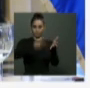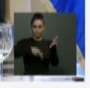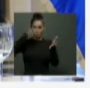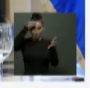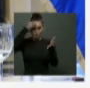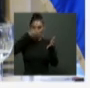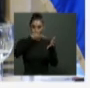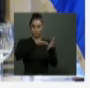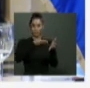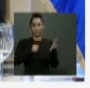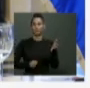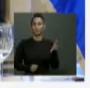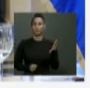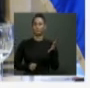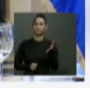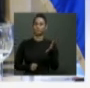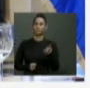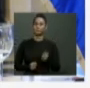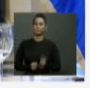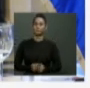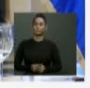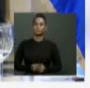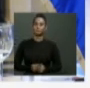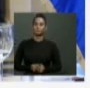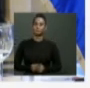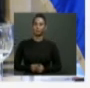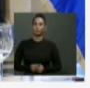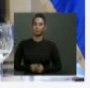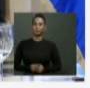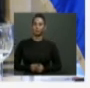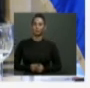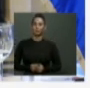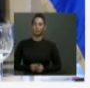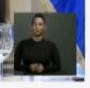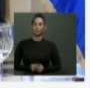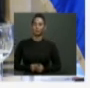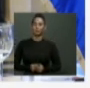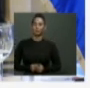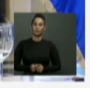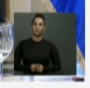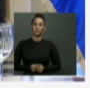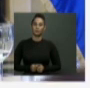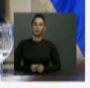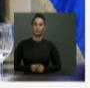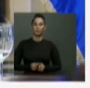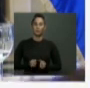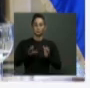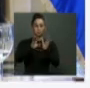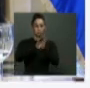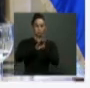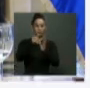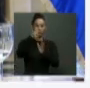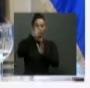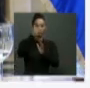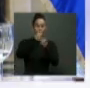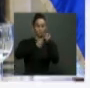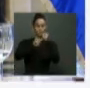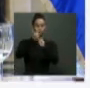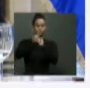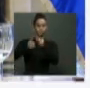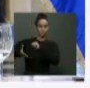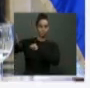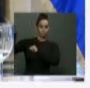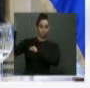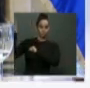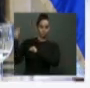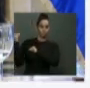hablar de nada iremos decirlo claramente alguien que me diga dónde se